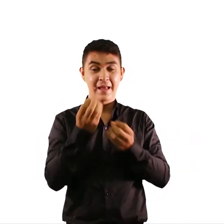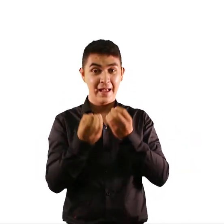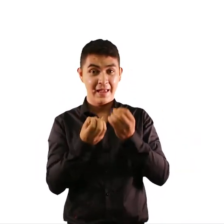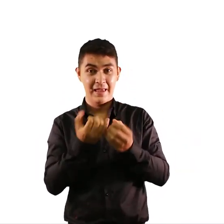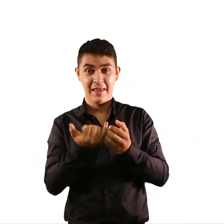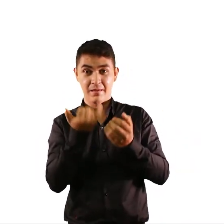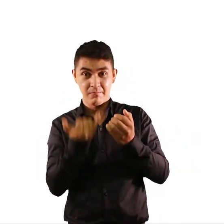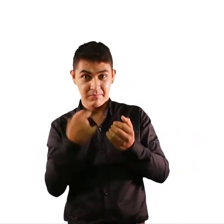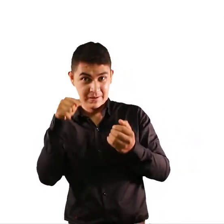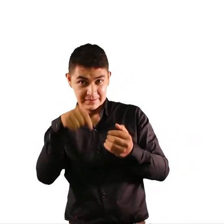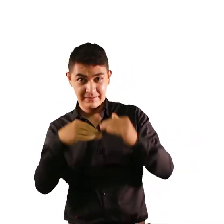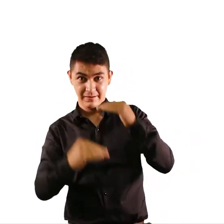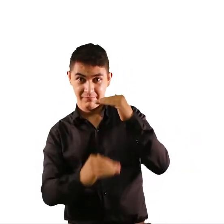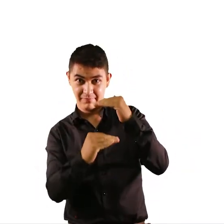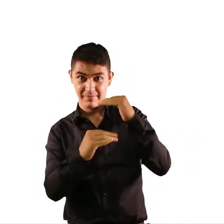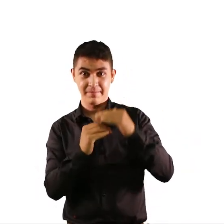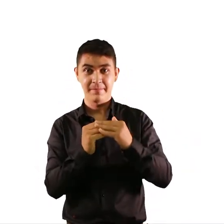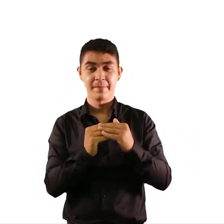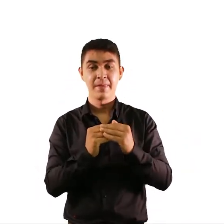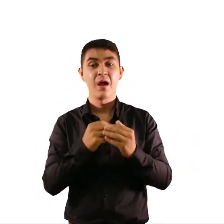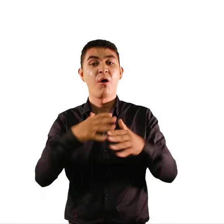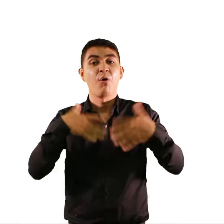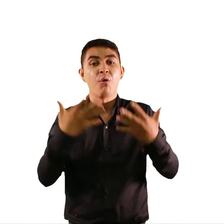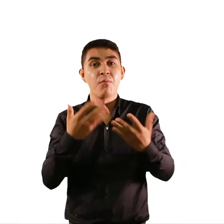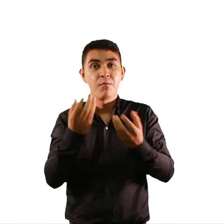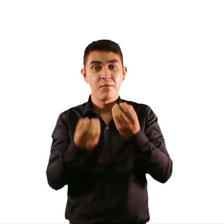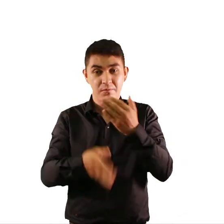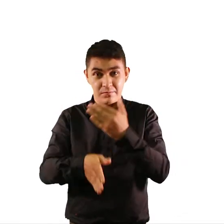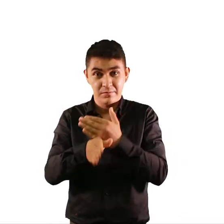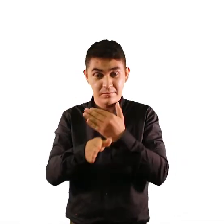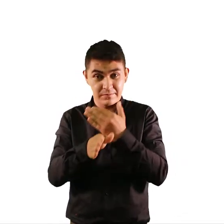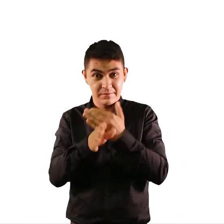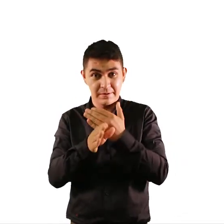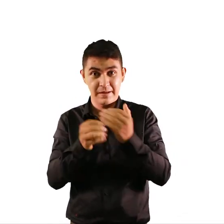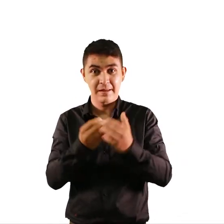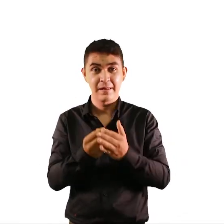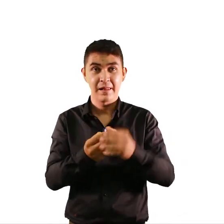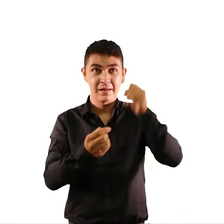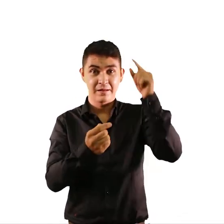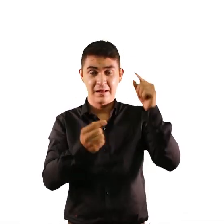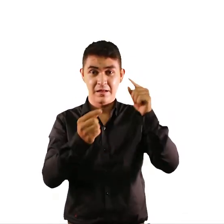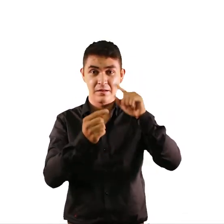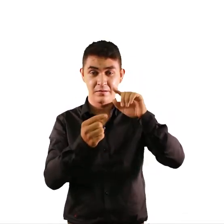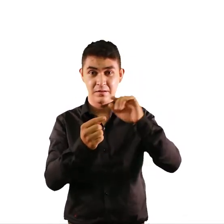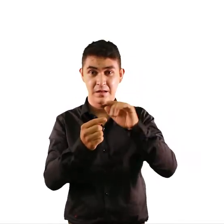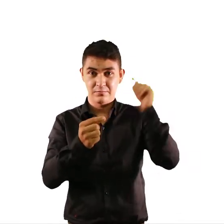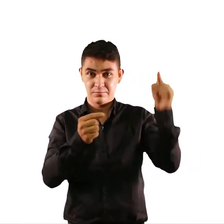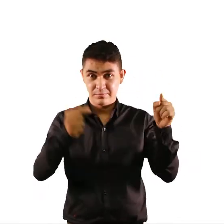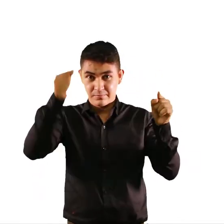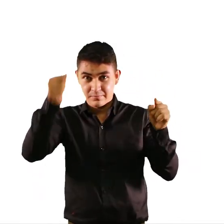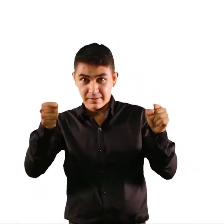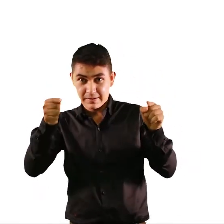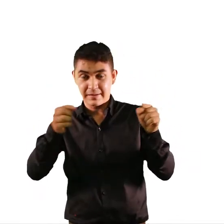debajo, cómo vamos a seguir llamando a los lados de ese